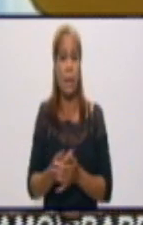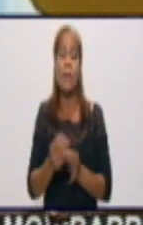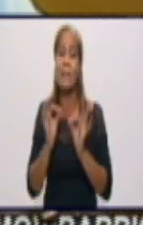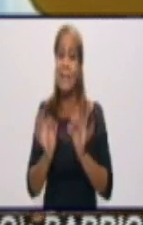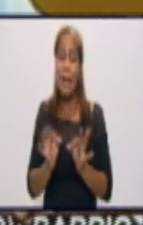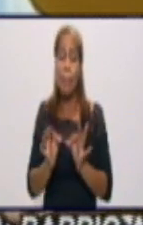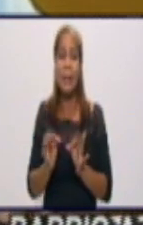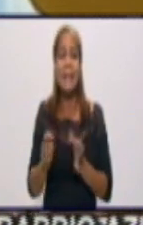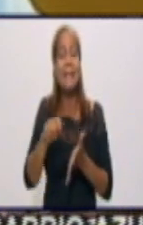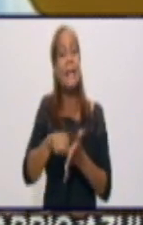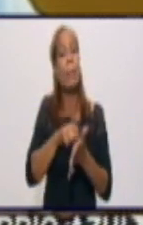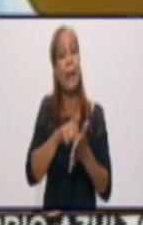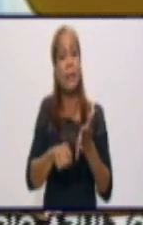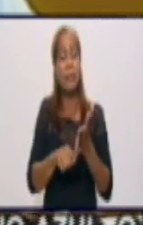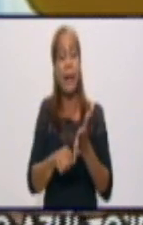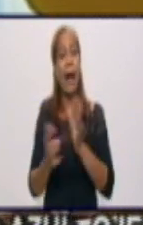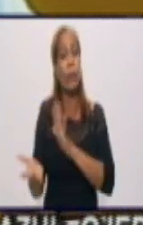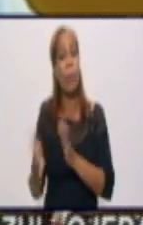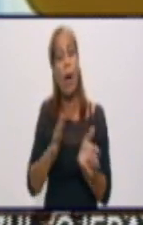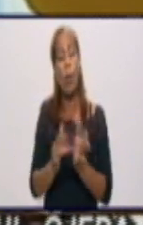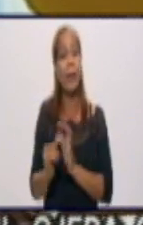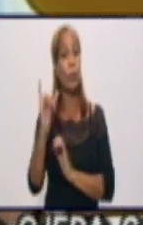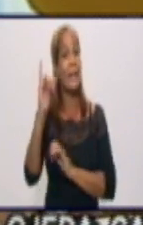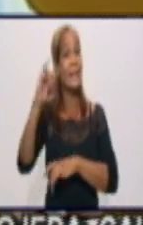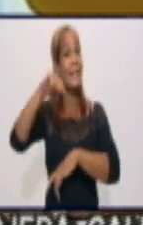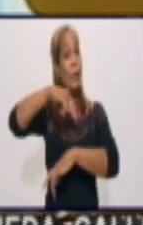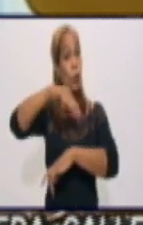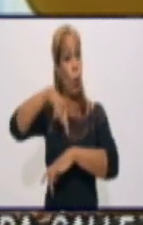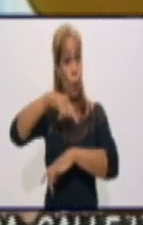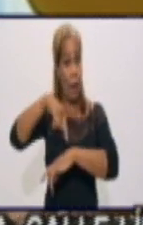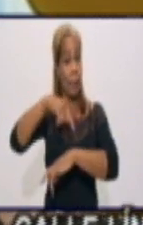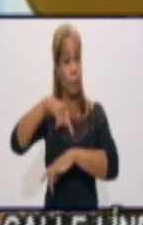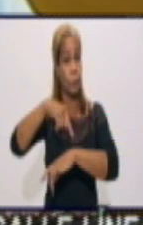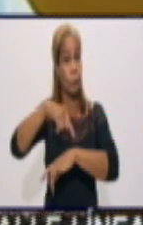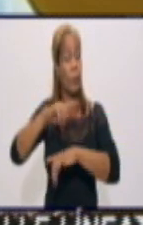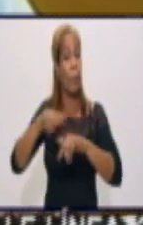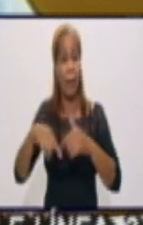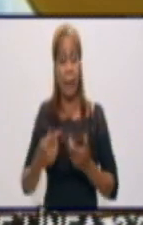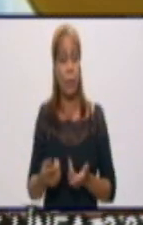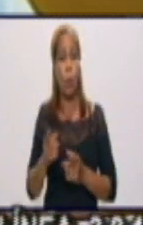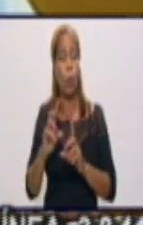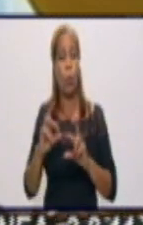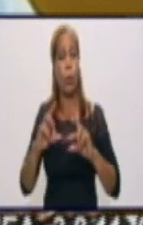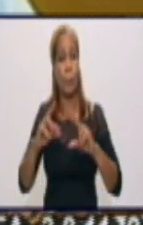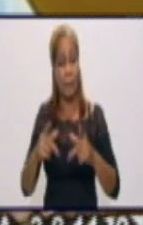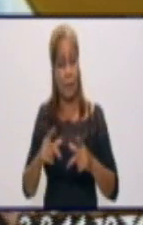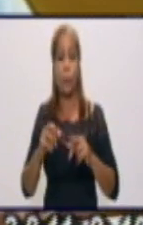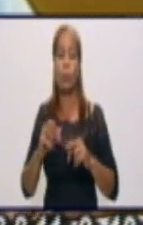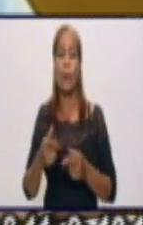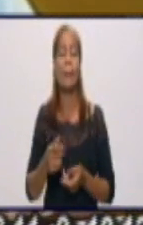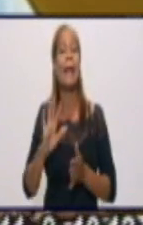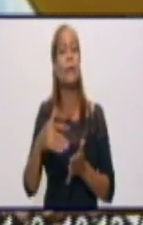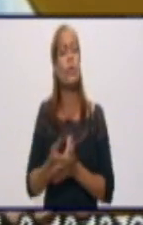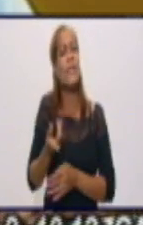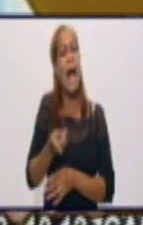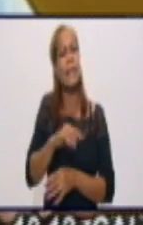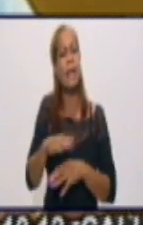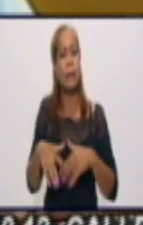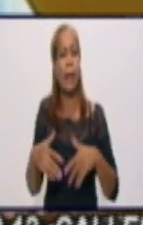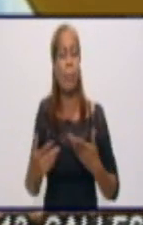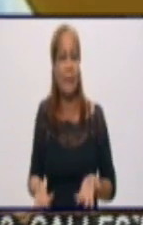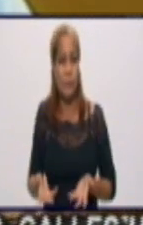requisito es que sean señora y que no para no repetir los circuitos como máximo ayer que sucedió ayer hubo una avería de un